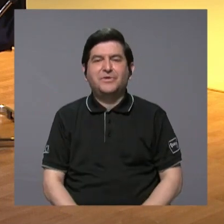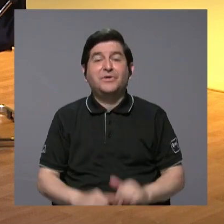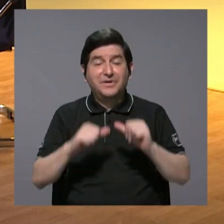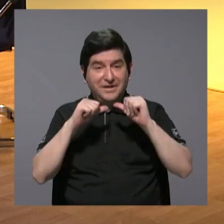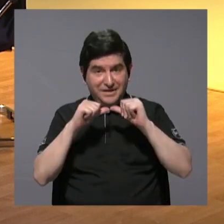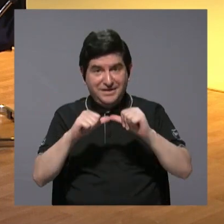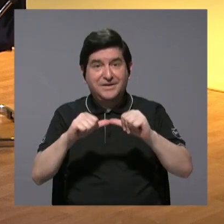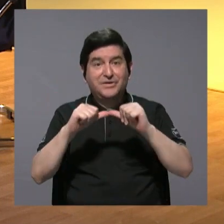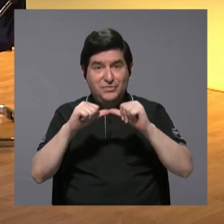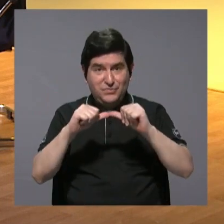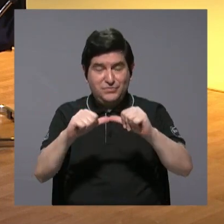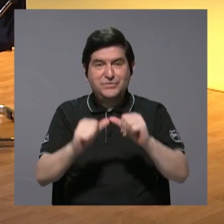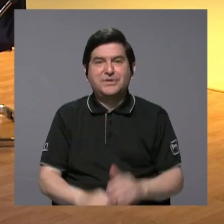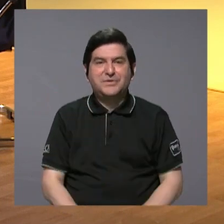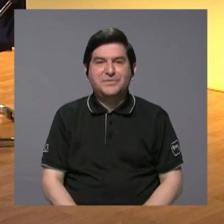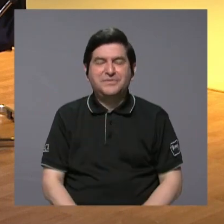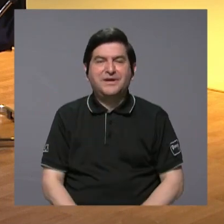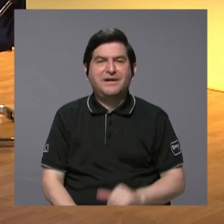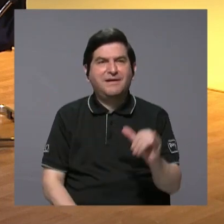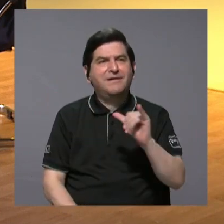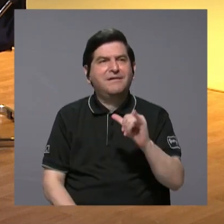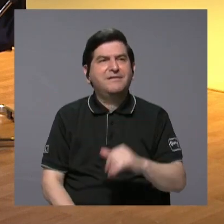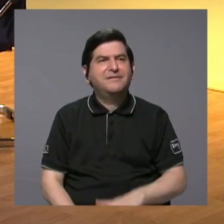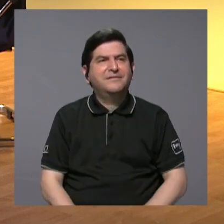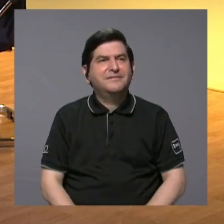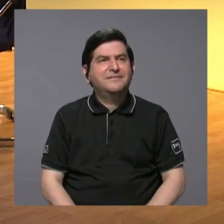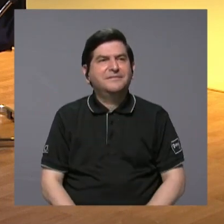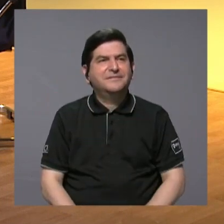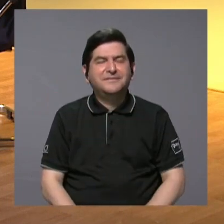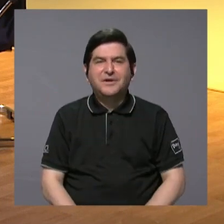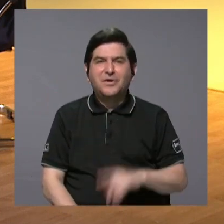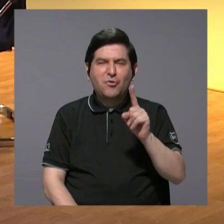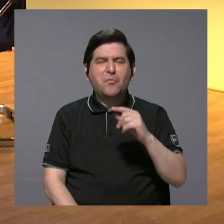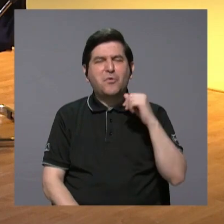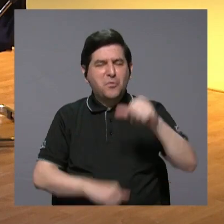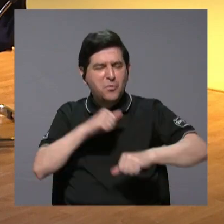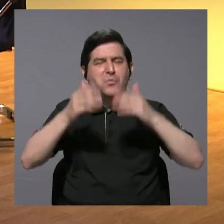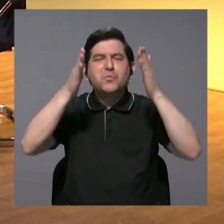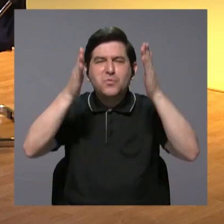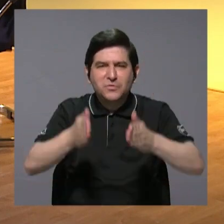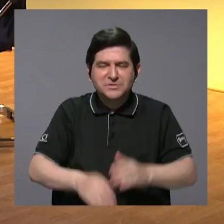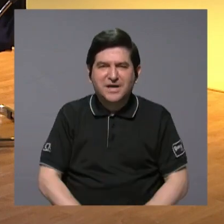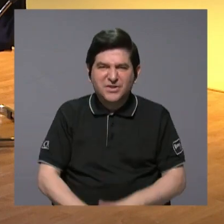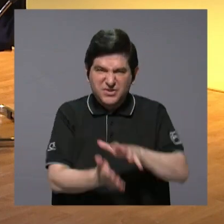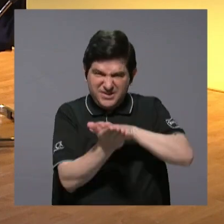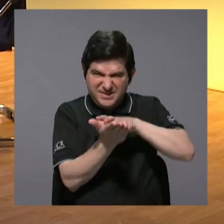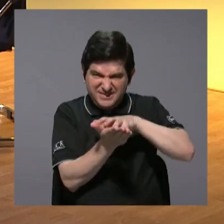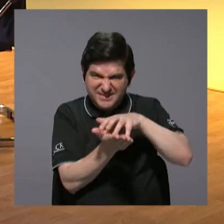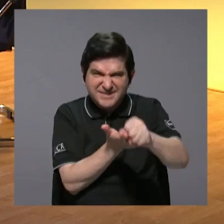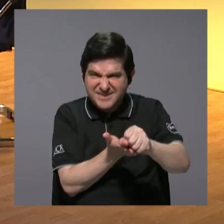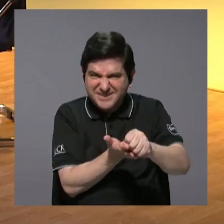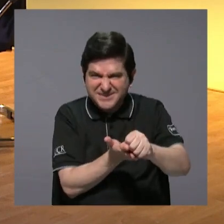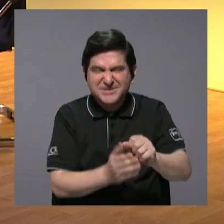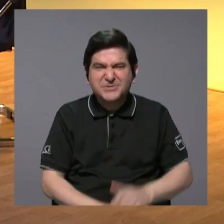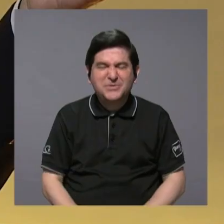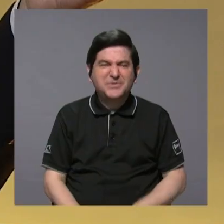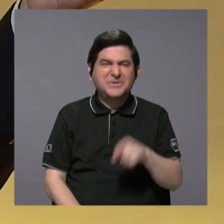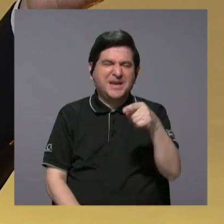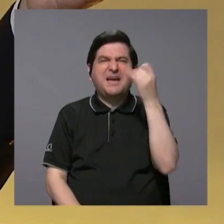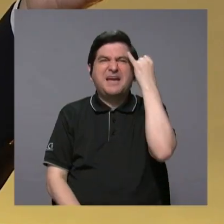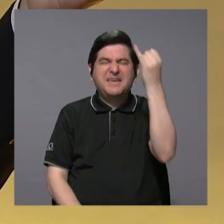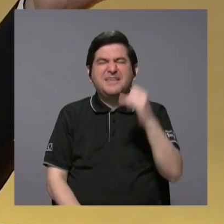sigue como Don Quijote destruyendo